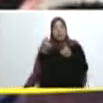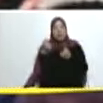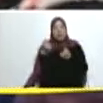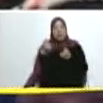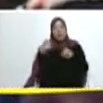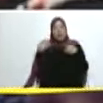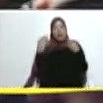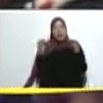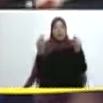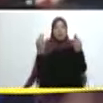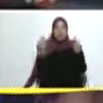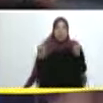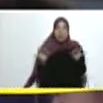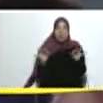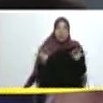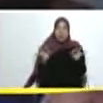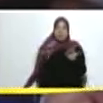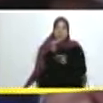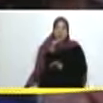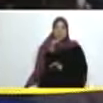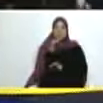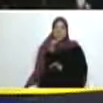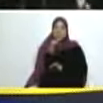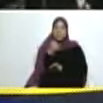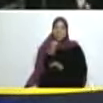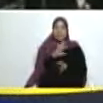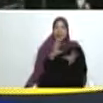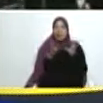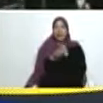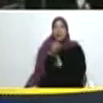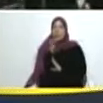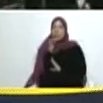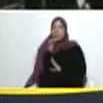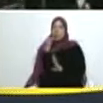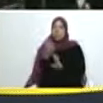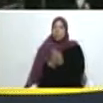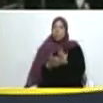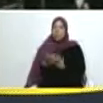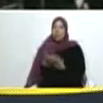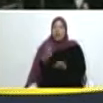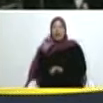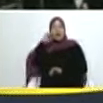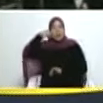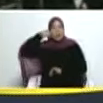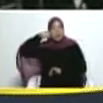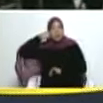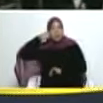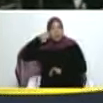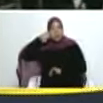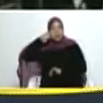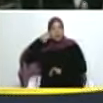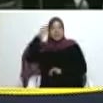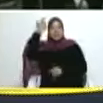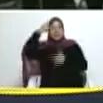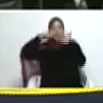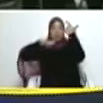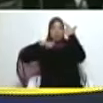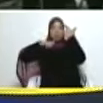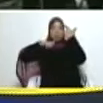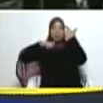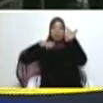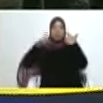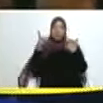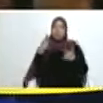climática. Empezamos hablando de cambio climático y recordemos que el comandante Chávez dijo, no